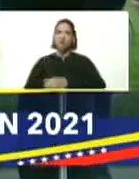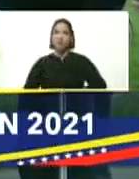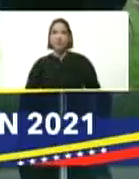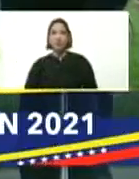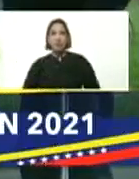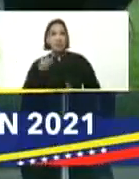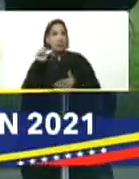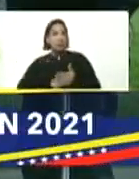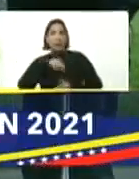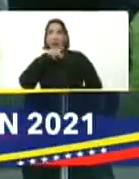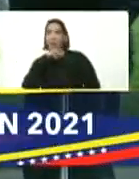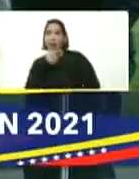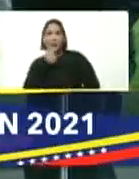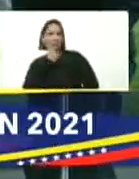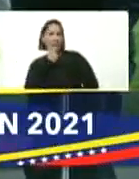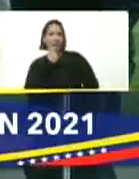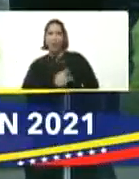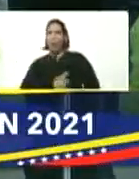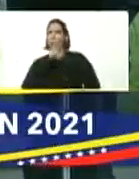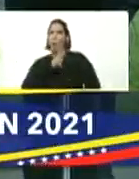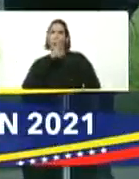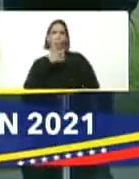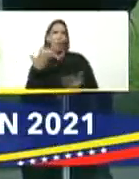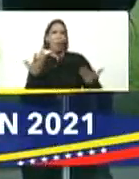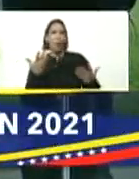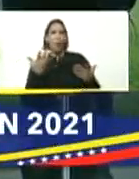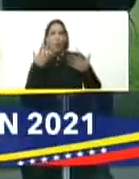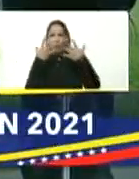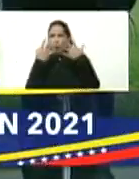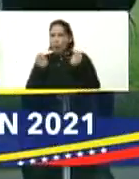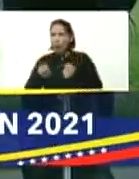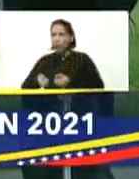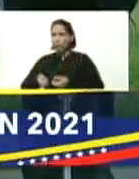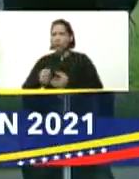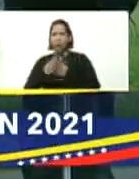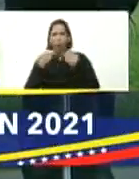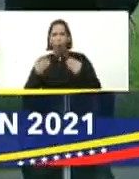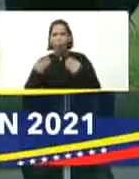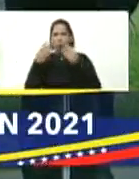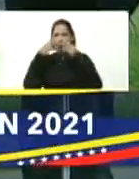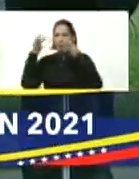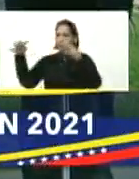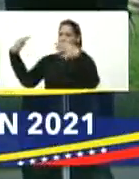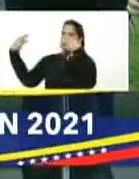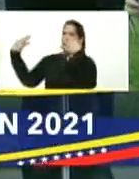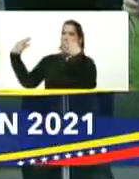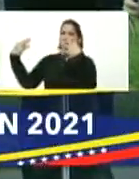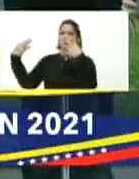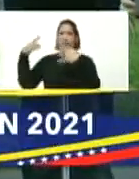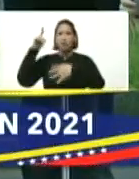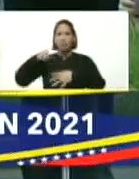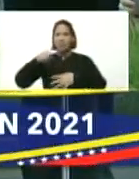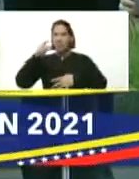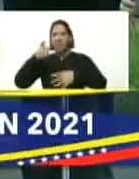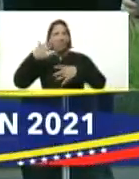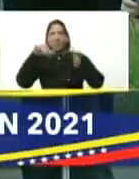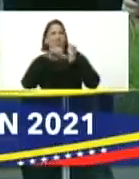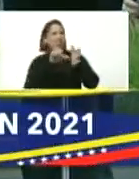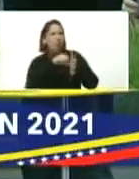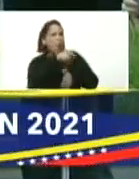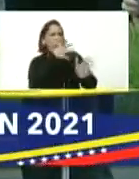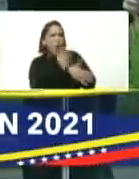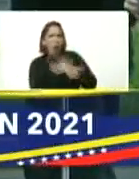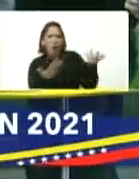hablar inglés, era Fraso. Me entendía. Todos esos gringos riéndose. Y los gringos cuando decían, ¿de dónde? ¿Where are you